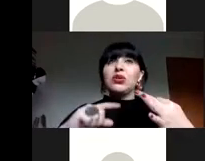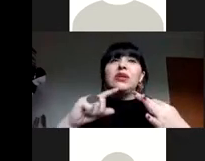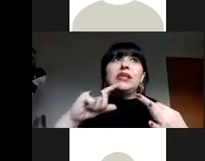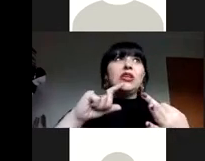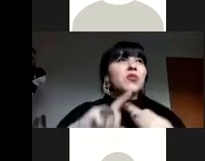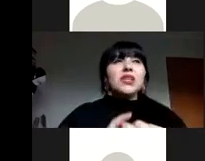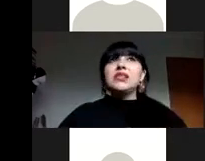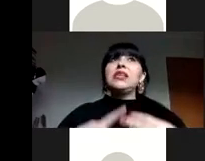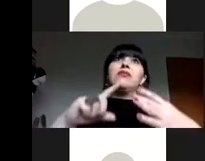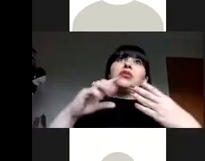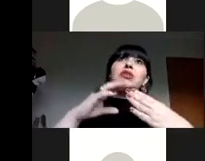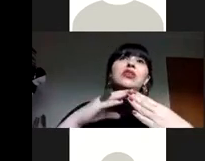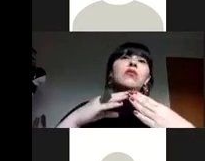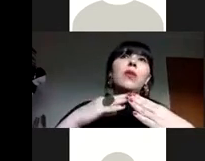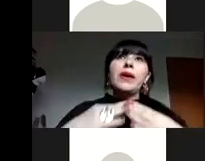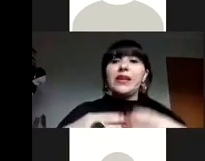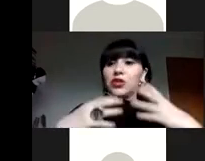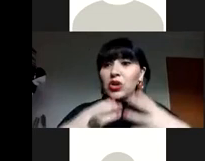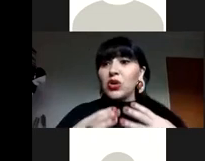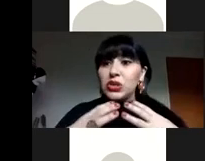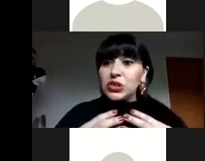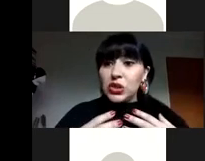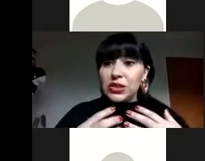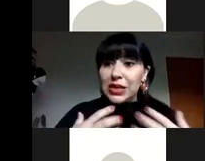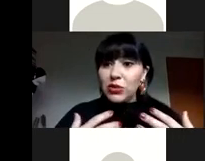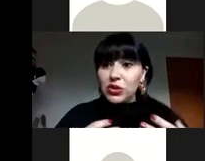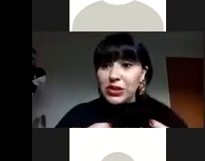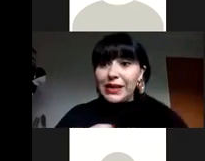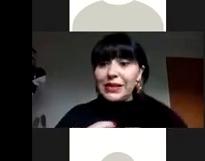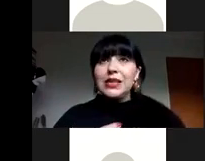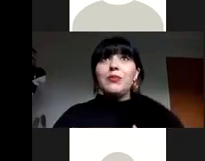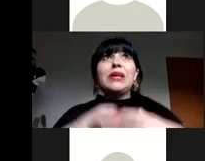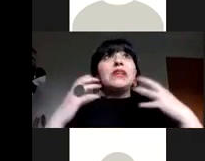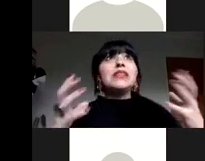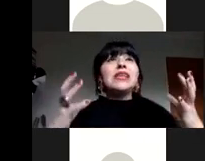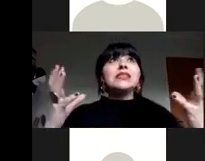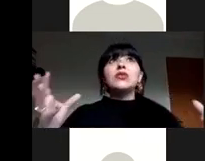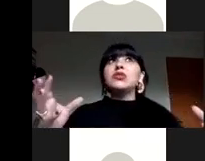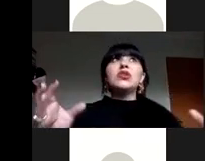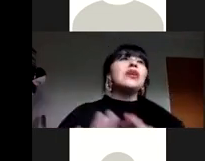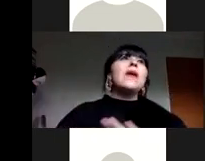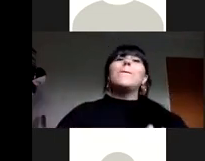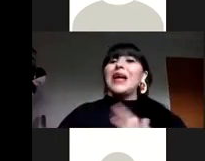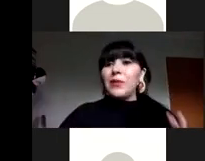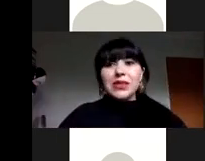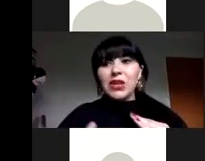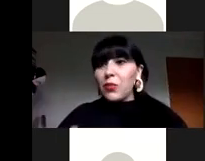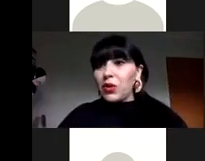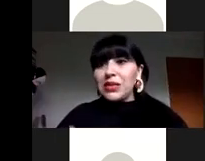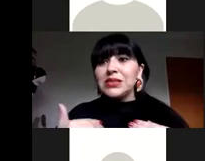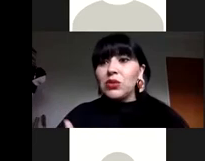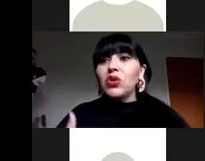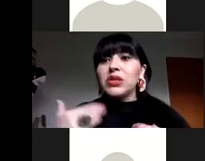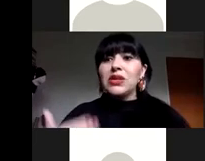educación, ni como directivo, ni como papá, estoy en condiciones emocionales para enfrentar esta situación, malamente voy a